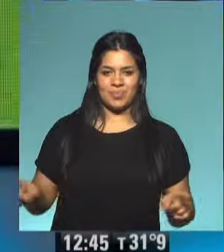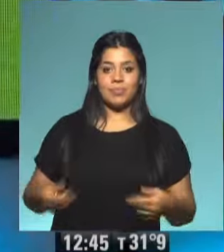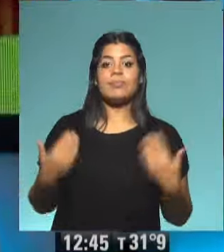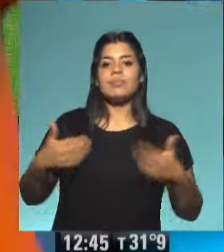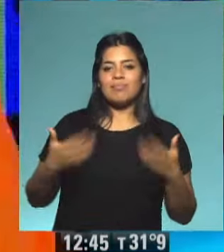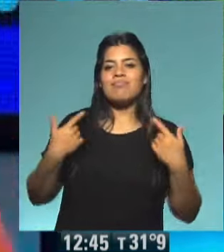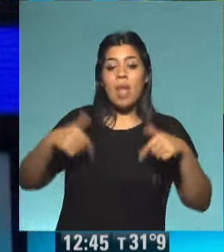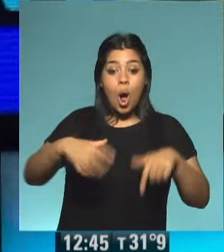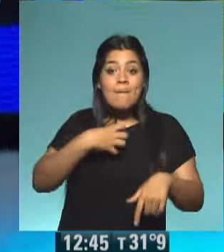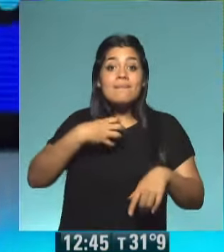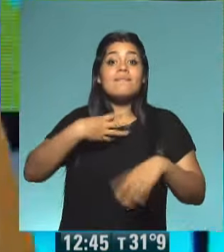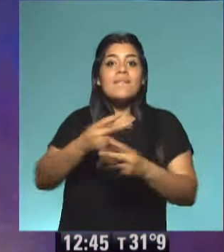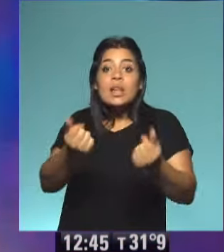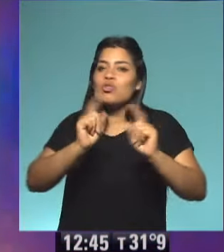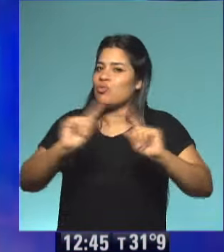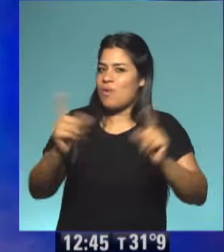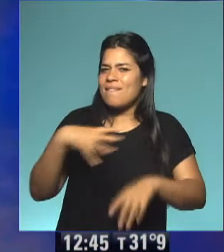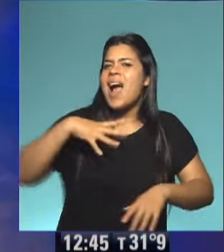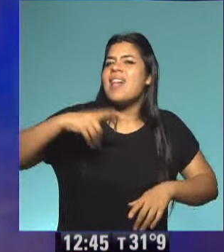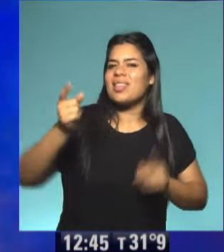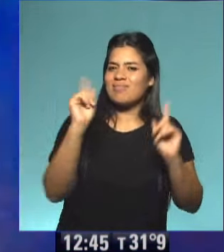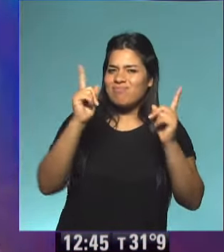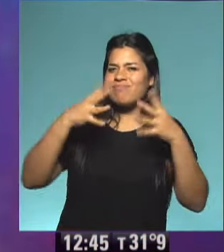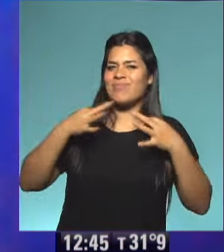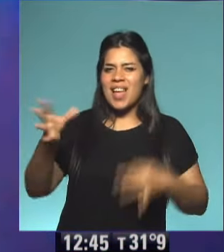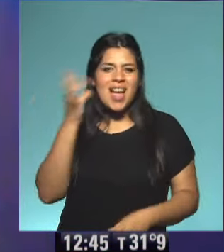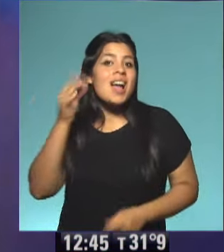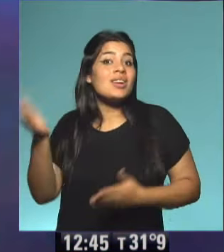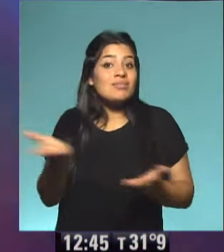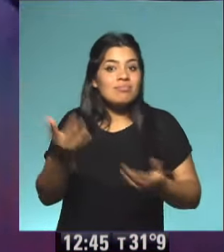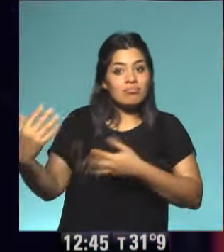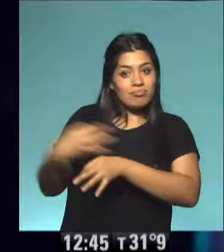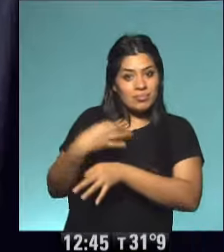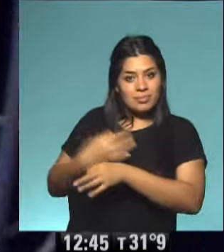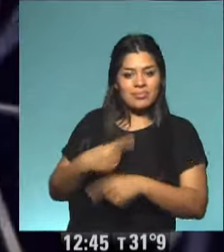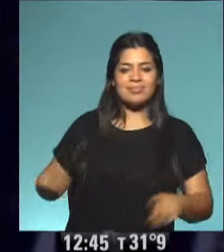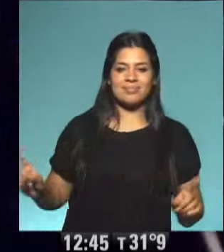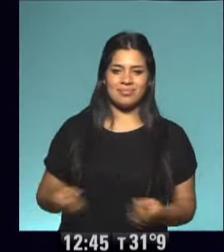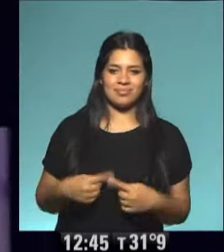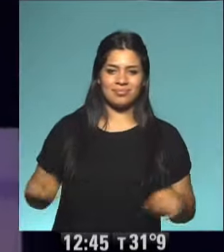Pero nuestra clase está incompleta todavía, sin la señora Julia que nos guía.